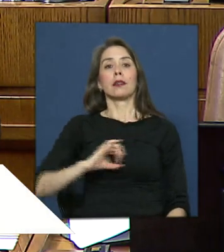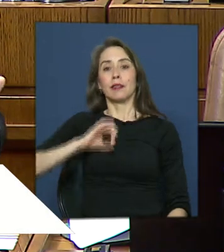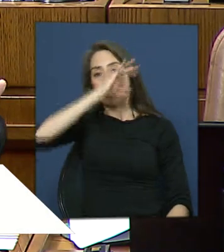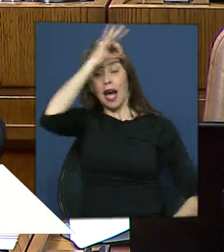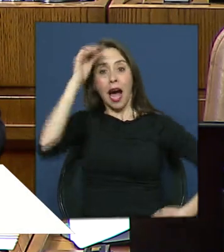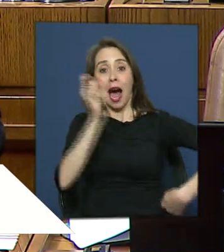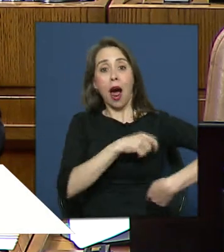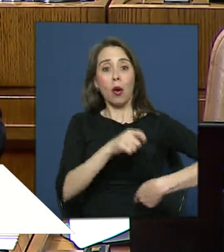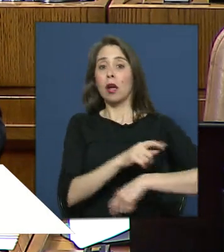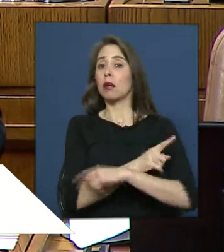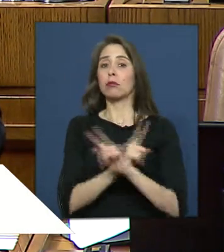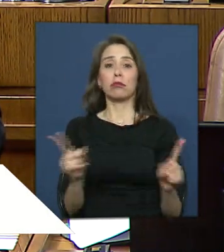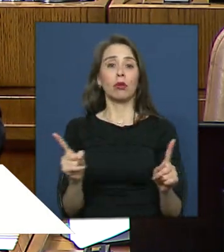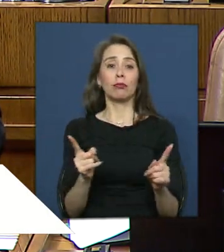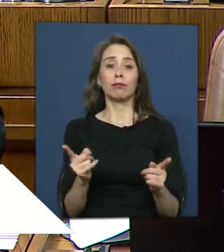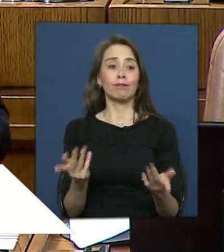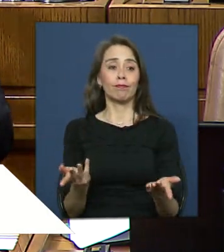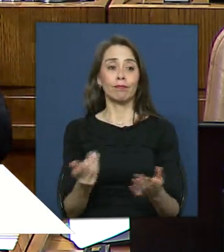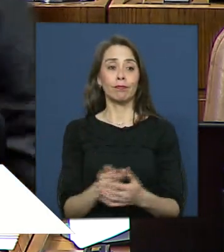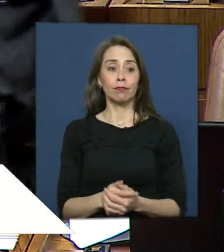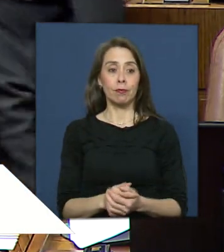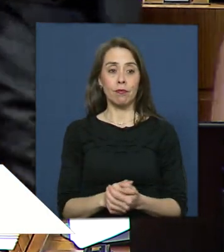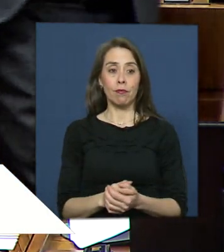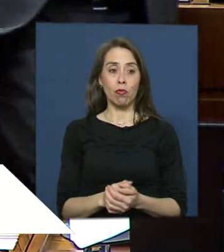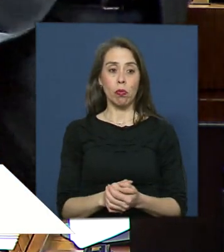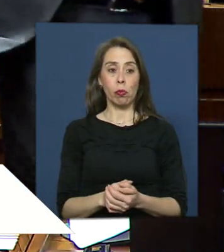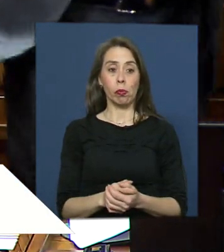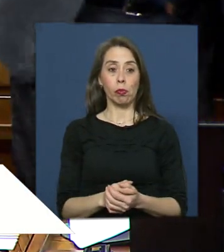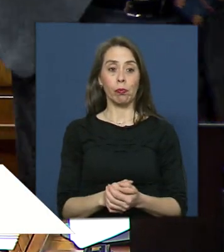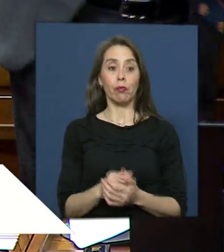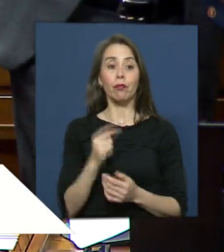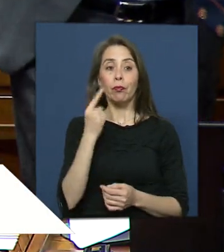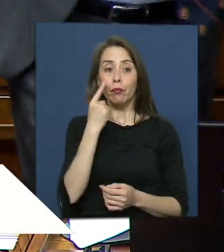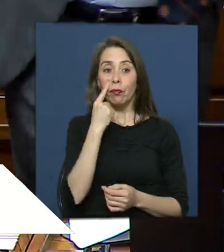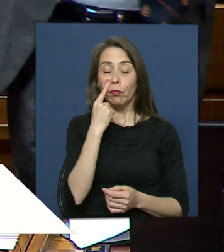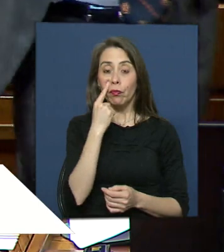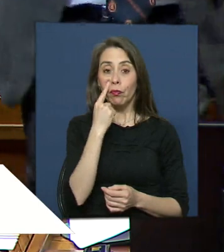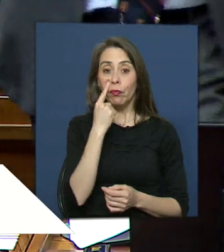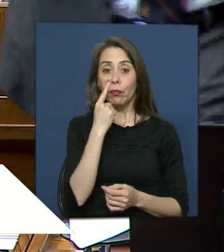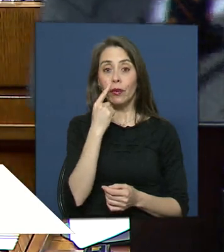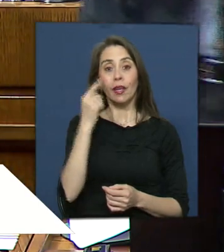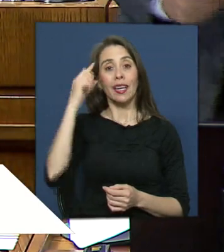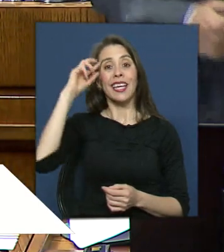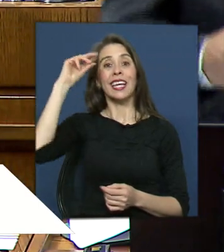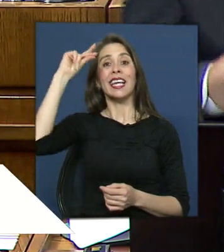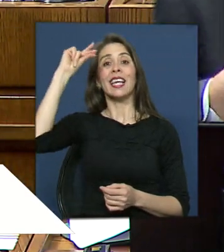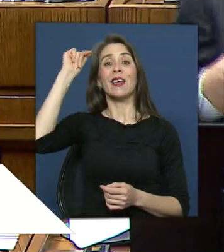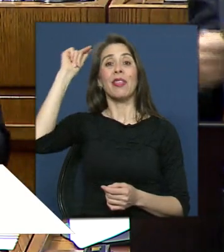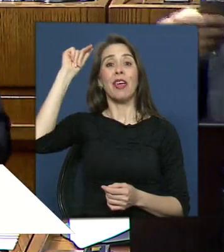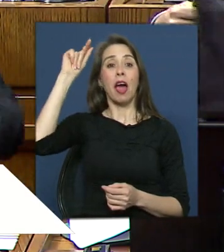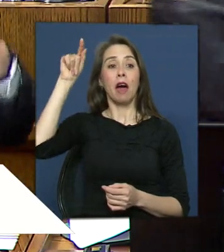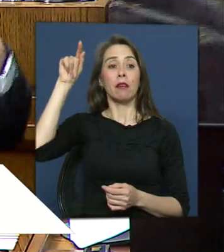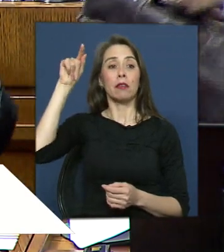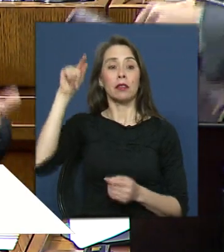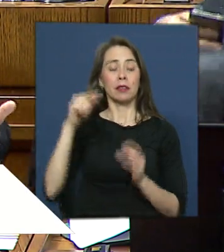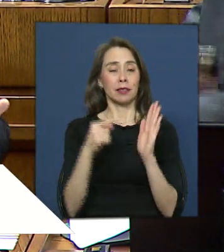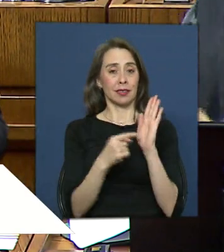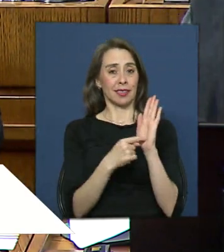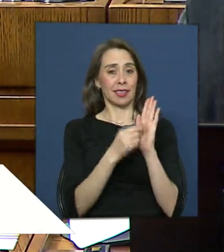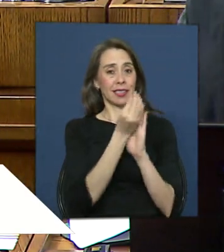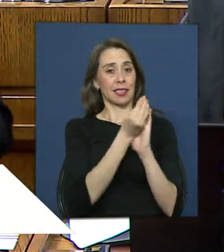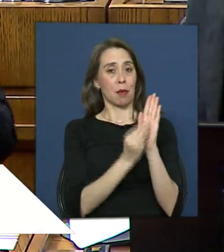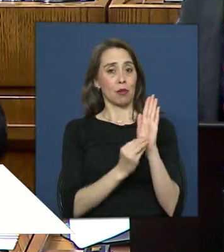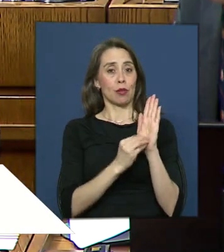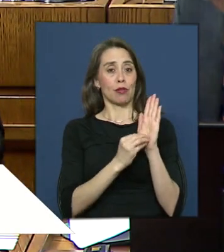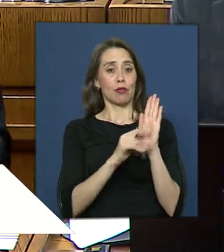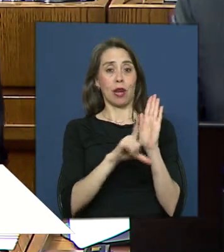No funciona así. Entonces, cuando uno ve que la idea peregrina no calza con la realidad,